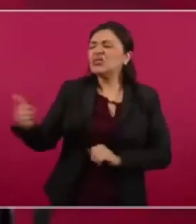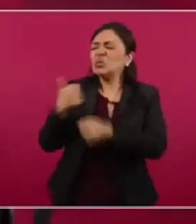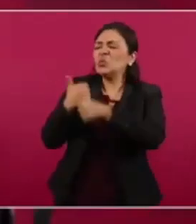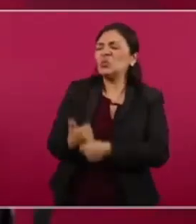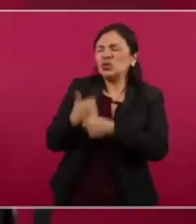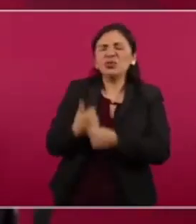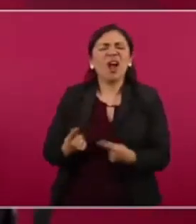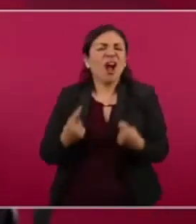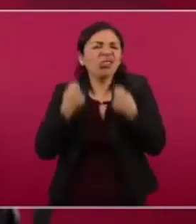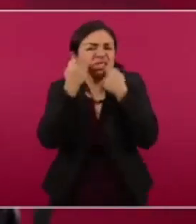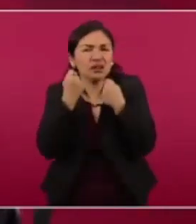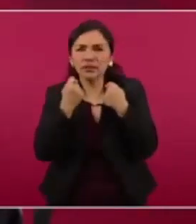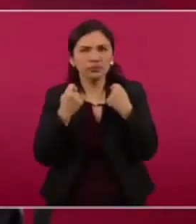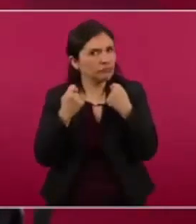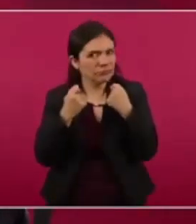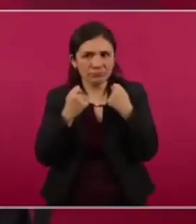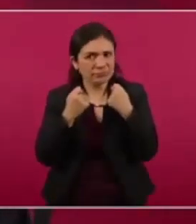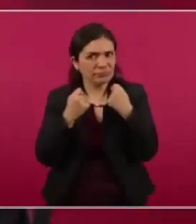sin